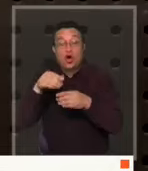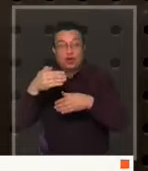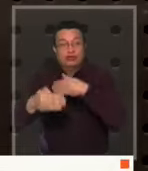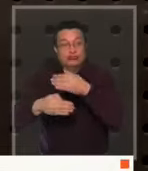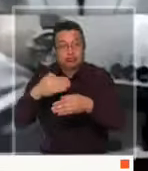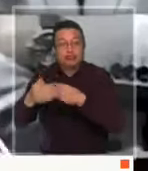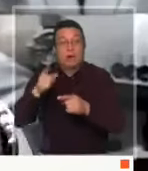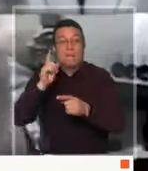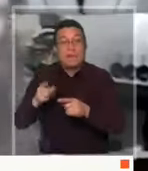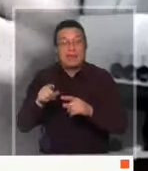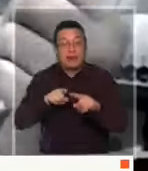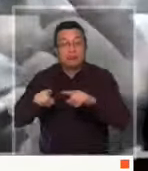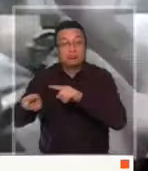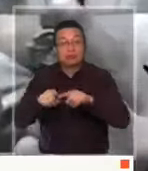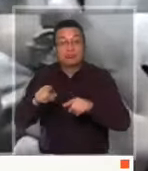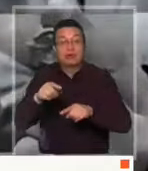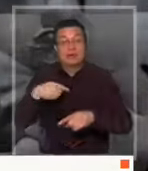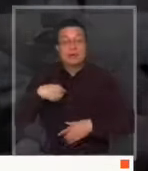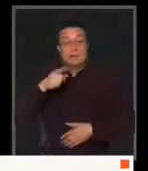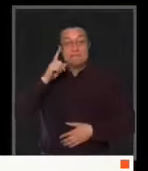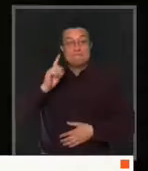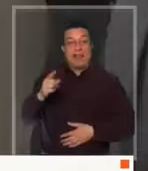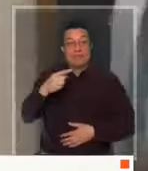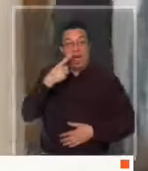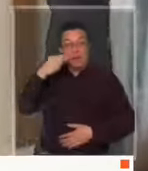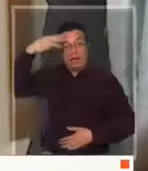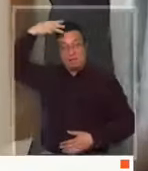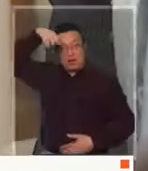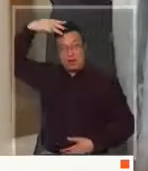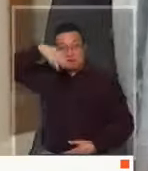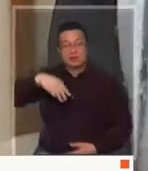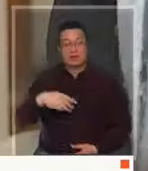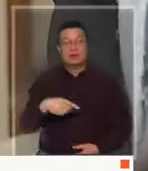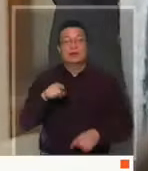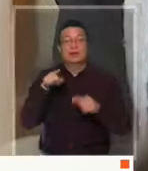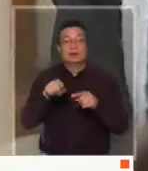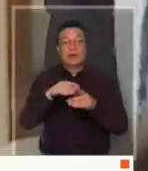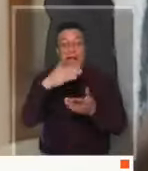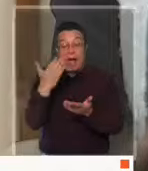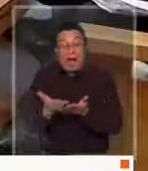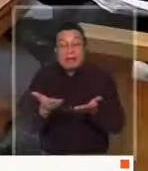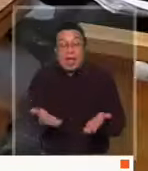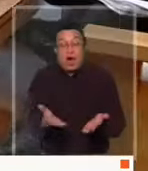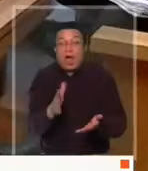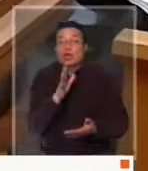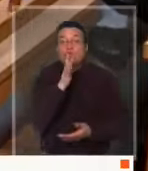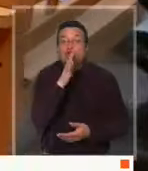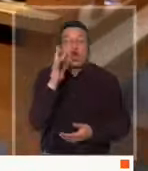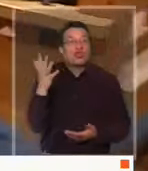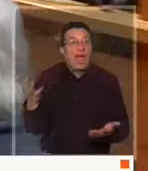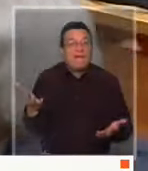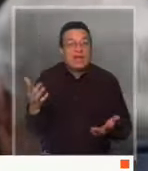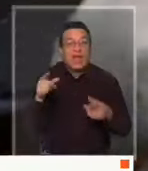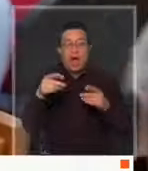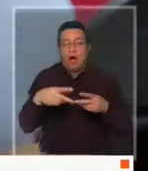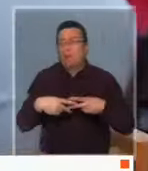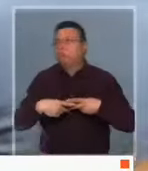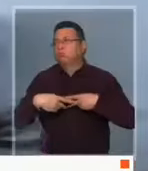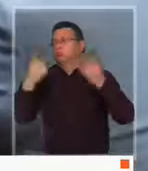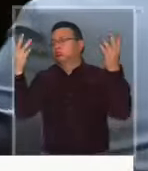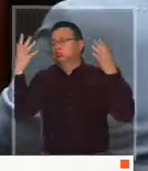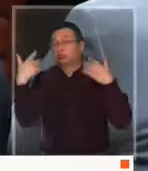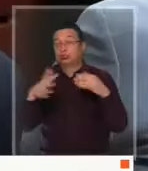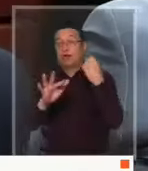diligencias ordenadas por parte del imputado. Se trata de un antecedente hasta ahora desconocido, una bomba que lanzó el fiscal